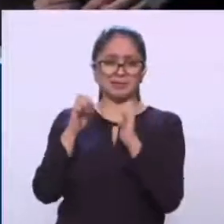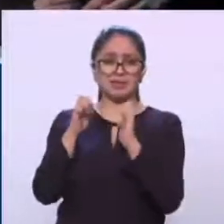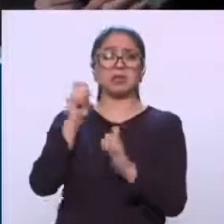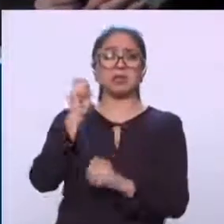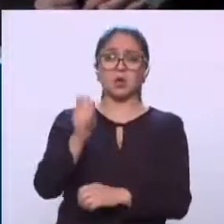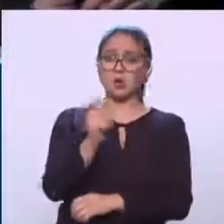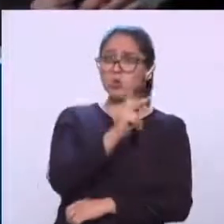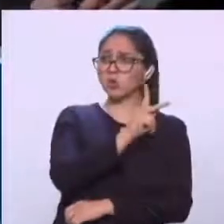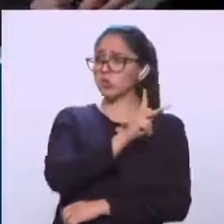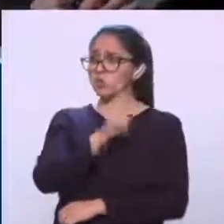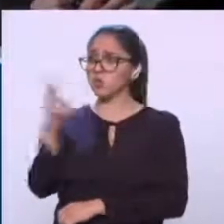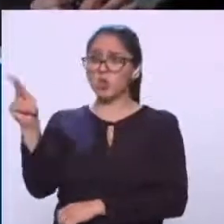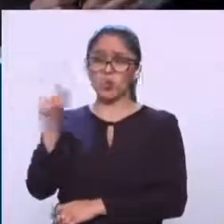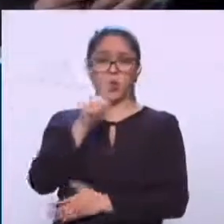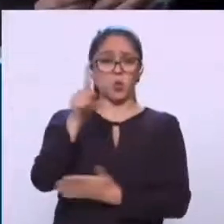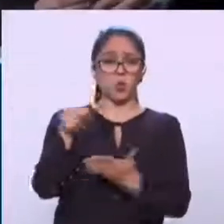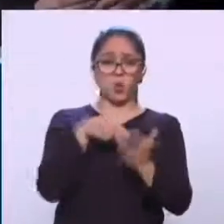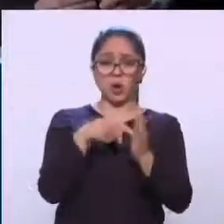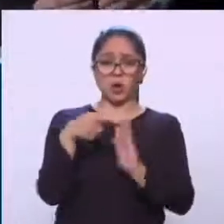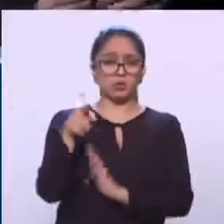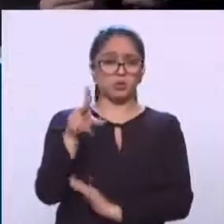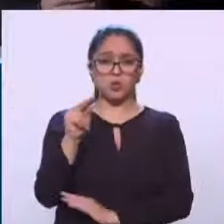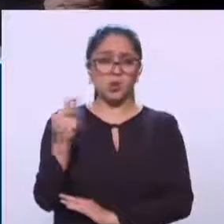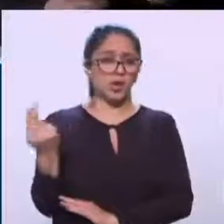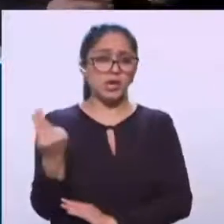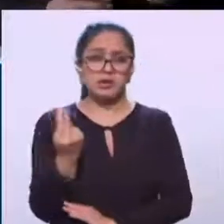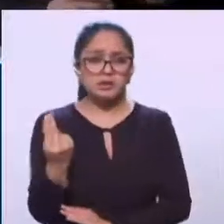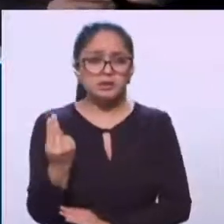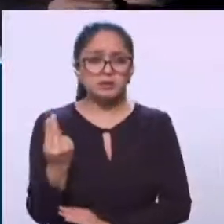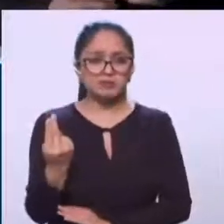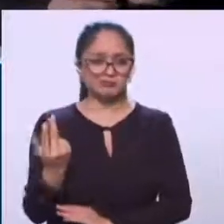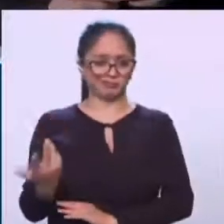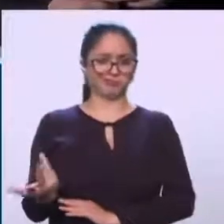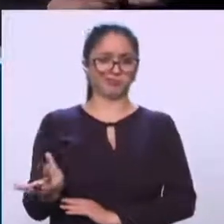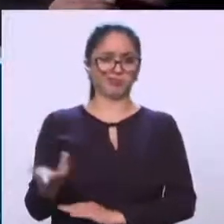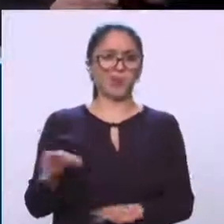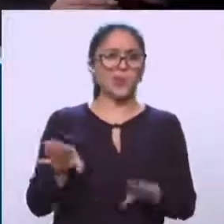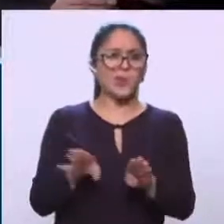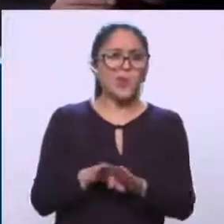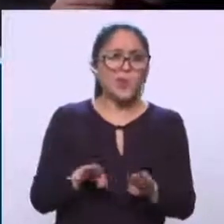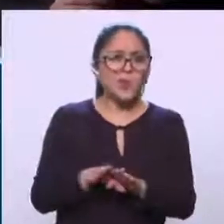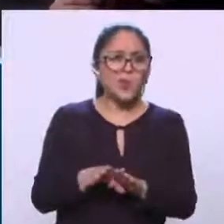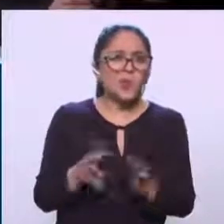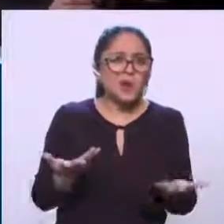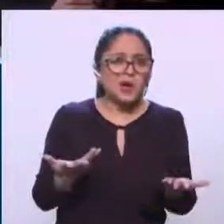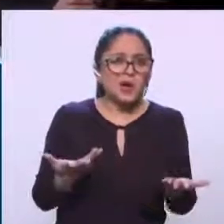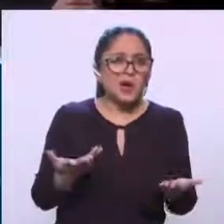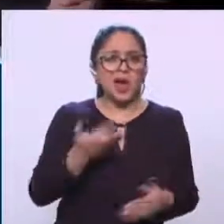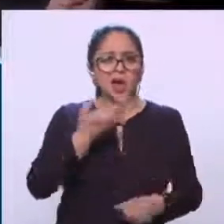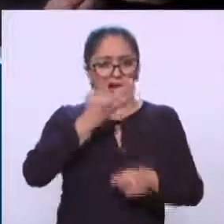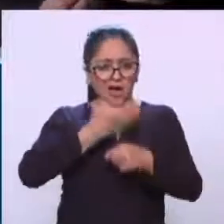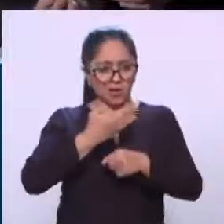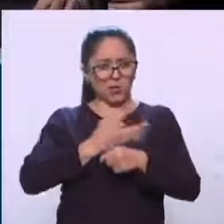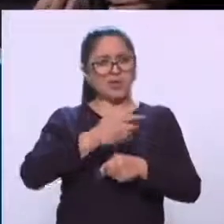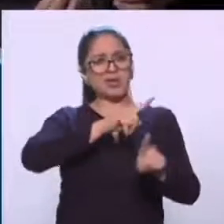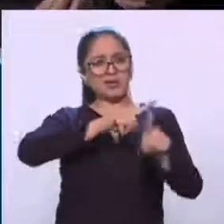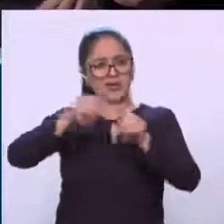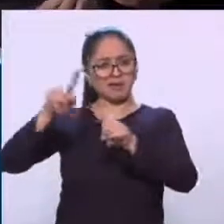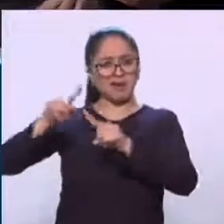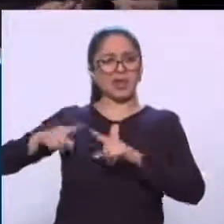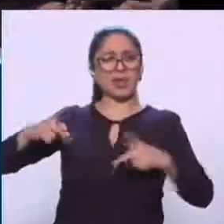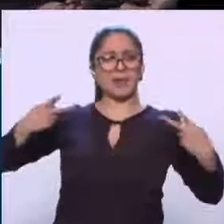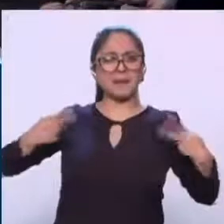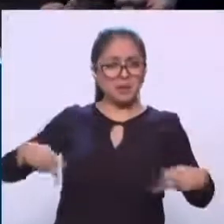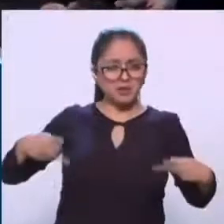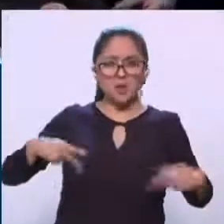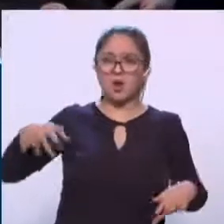las requieren, que todos los lugares no los necesitan, y yo personalmente te digo, no entiendo, porque La gran queja por parte de la ciudadanía en